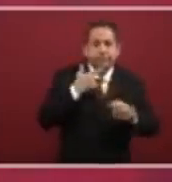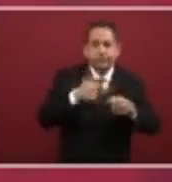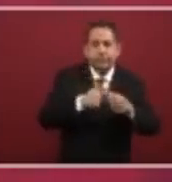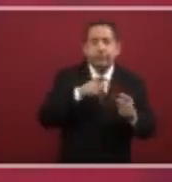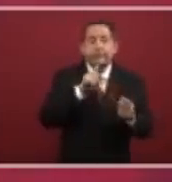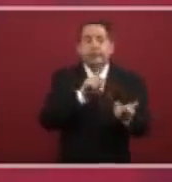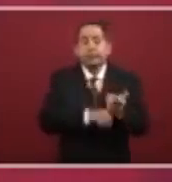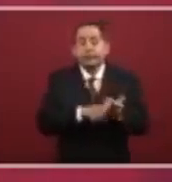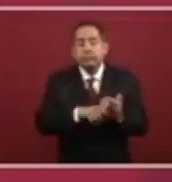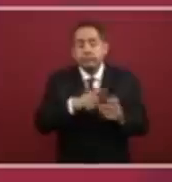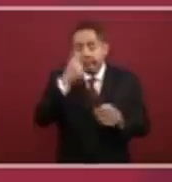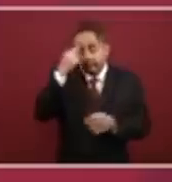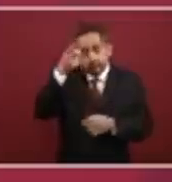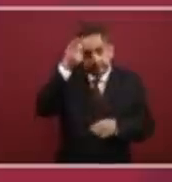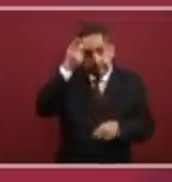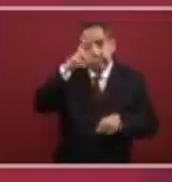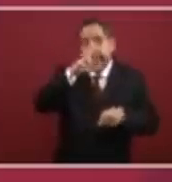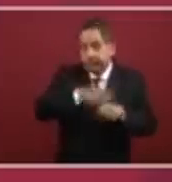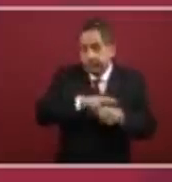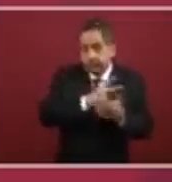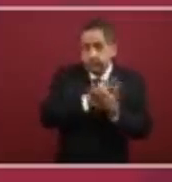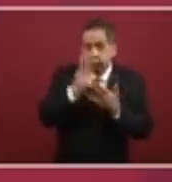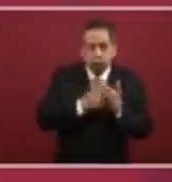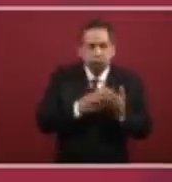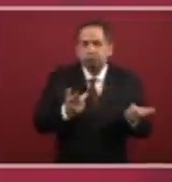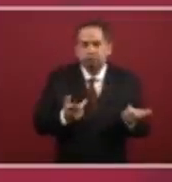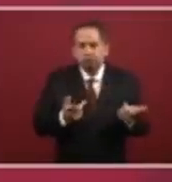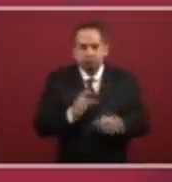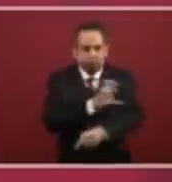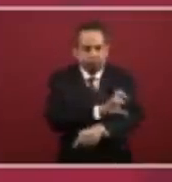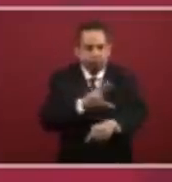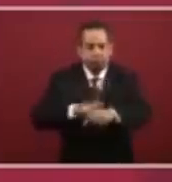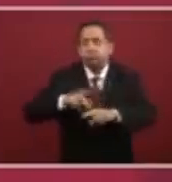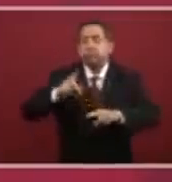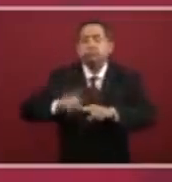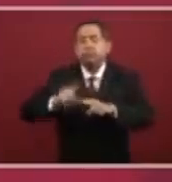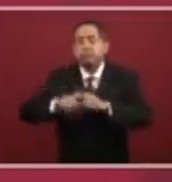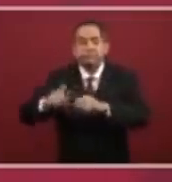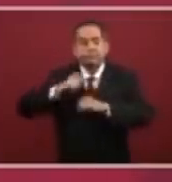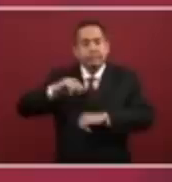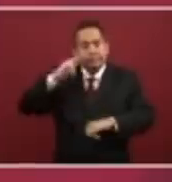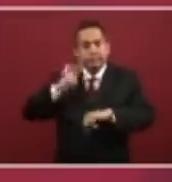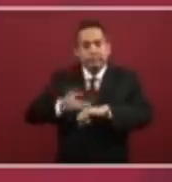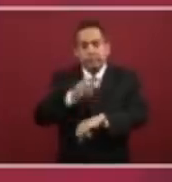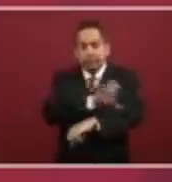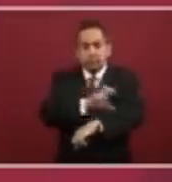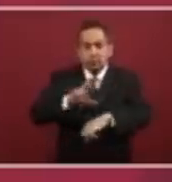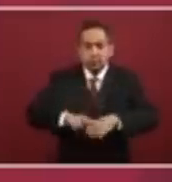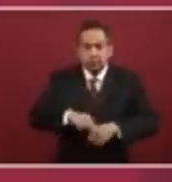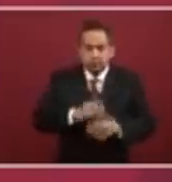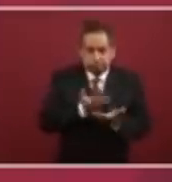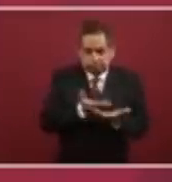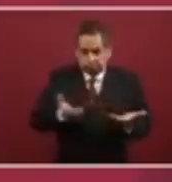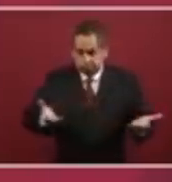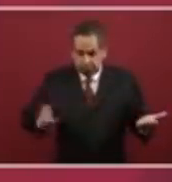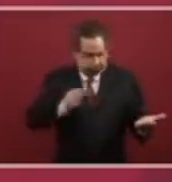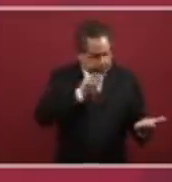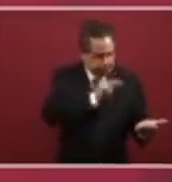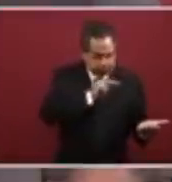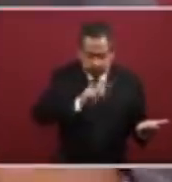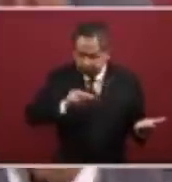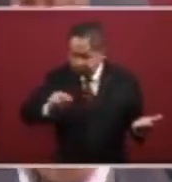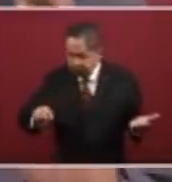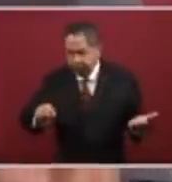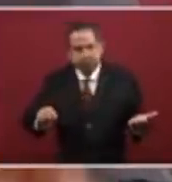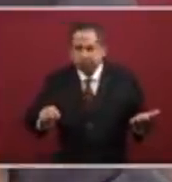del proyecto, a la coordinación del proyecto en su conjunto, y de ahí